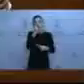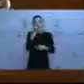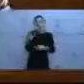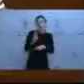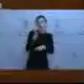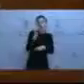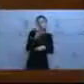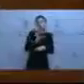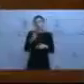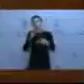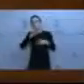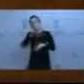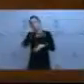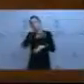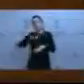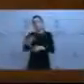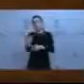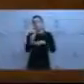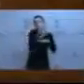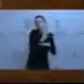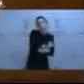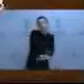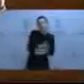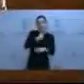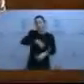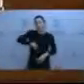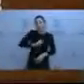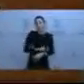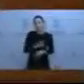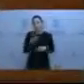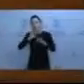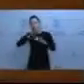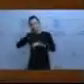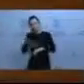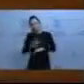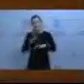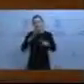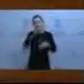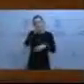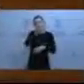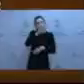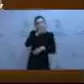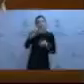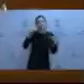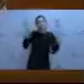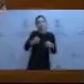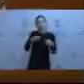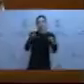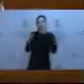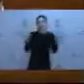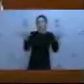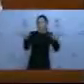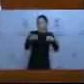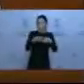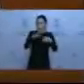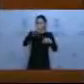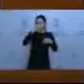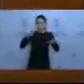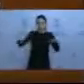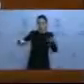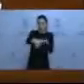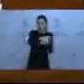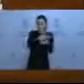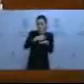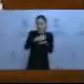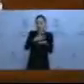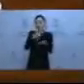y en otras ayudados por los Podemos. Y, curiosamente, todos ustedes, todos ustedes repetían de